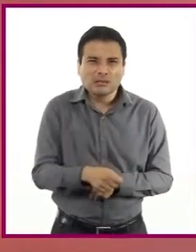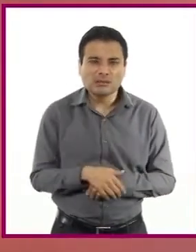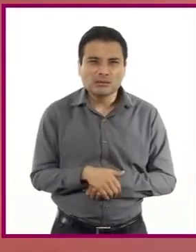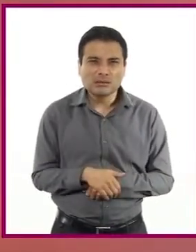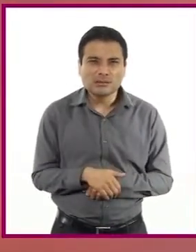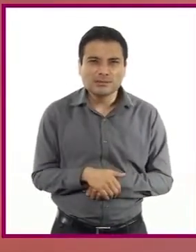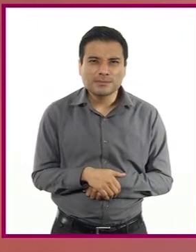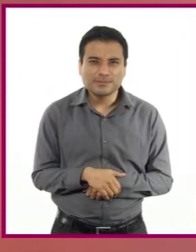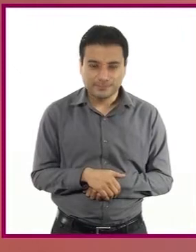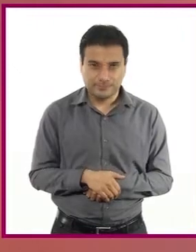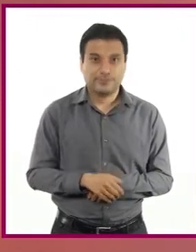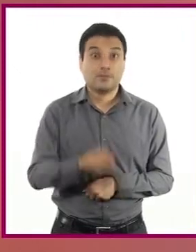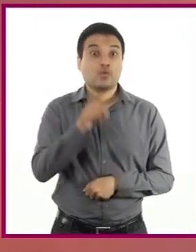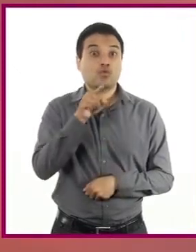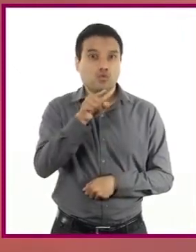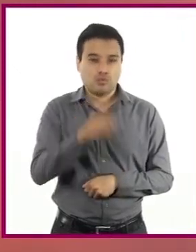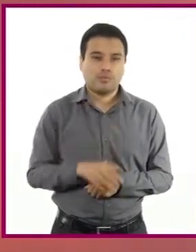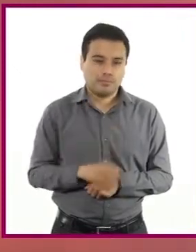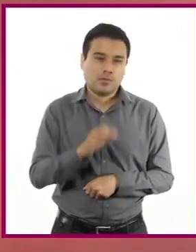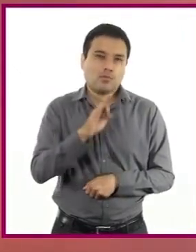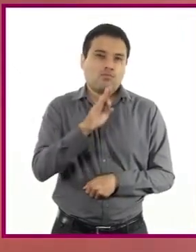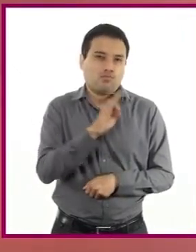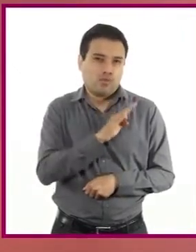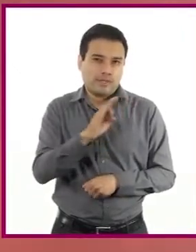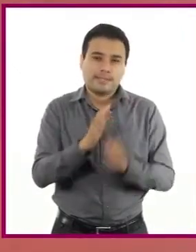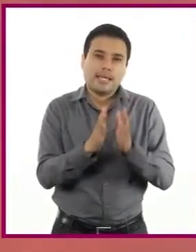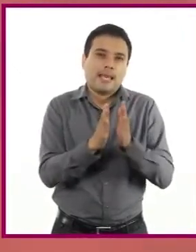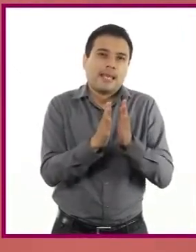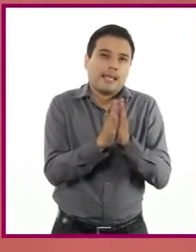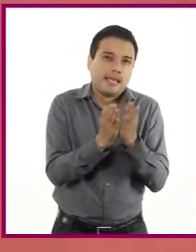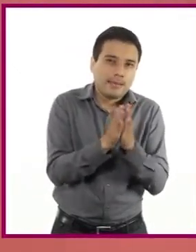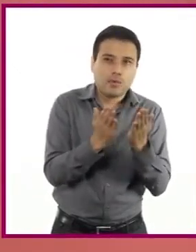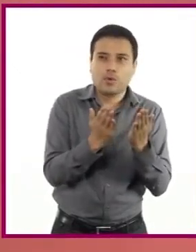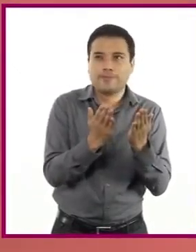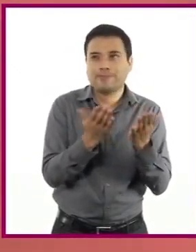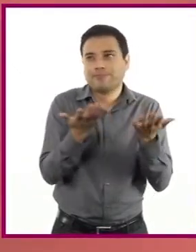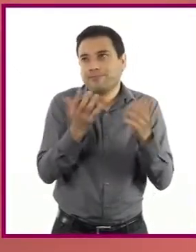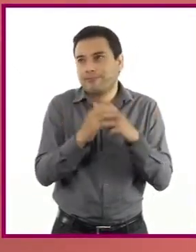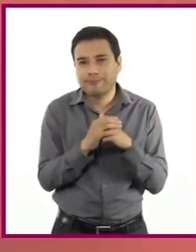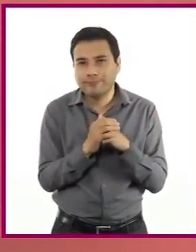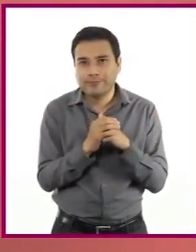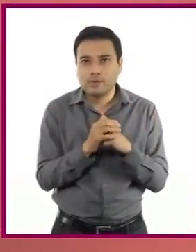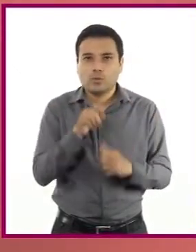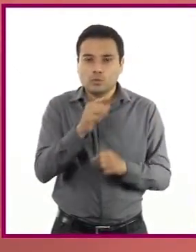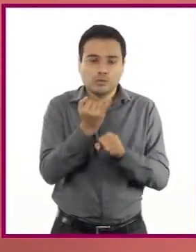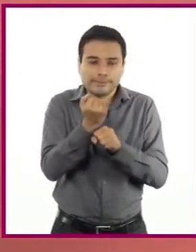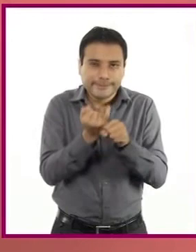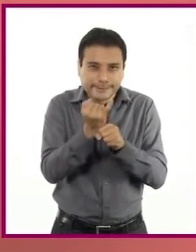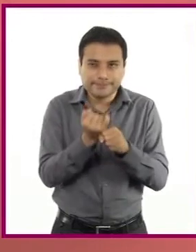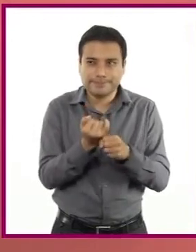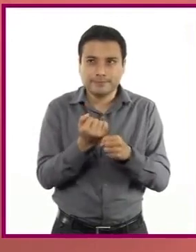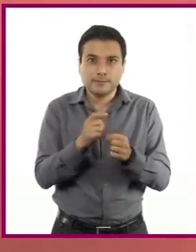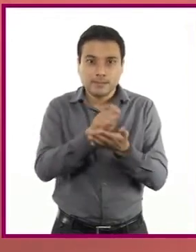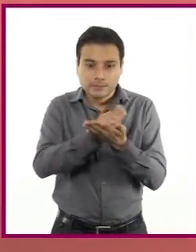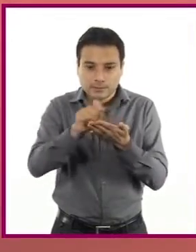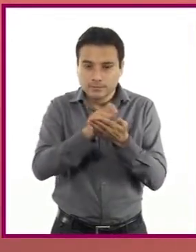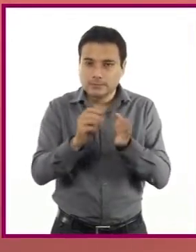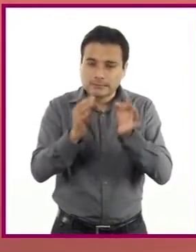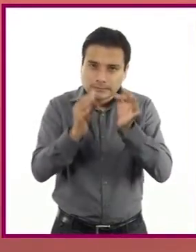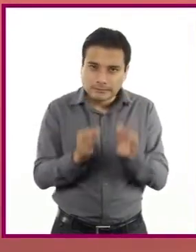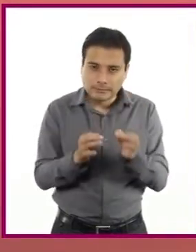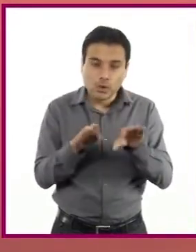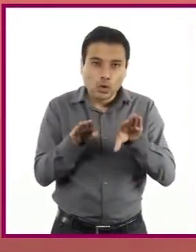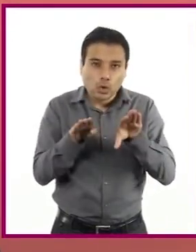Consultar es buscar información correcta en fuentes confiables. Esa información puede ser desde la forma correcta de escribir una palabra hasta profundizar